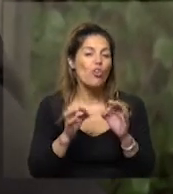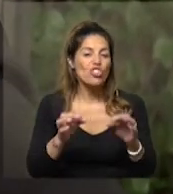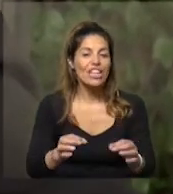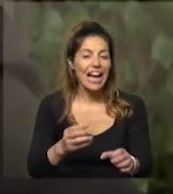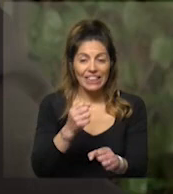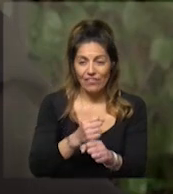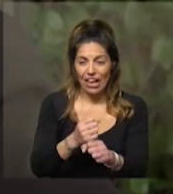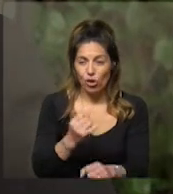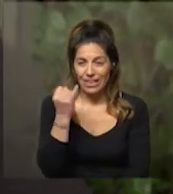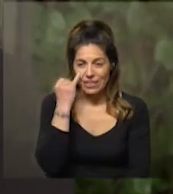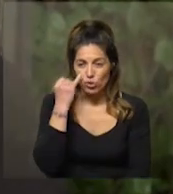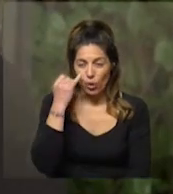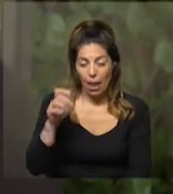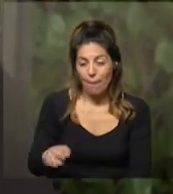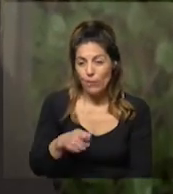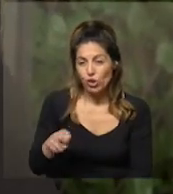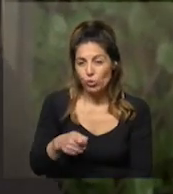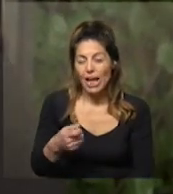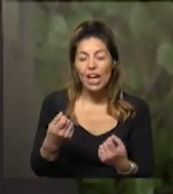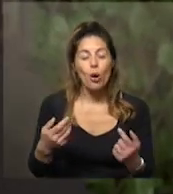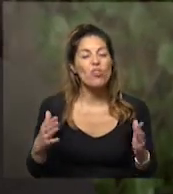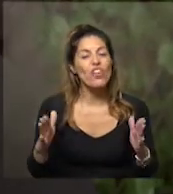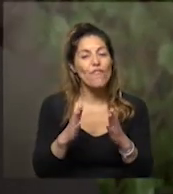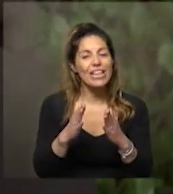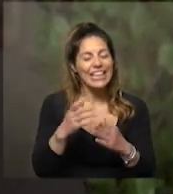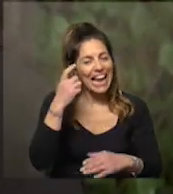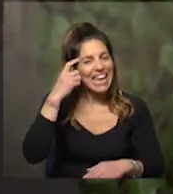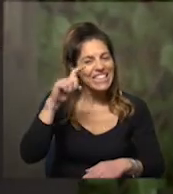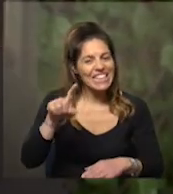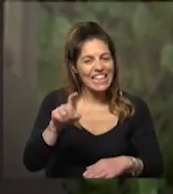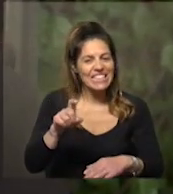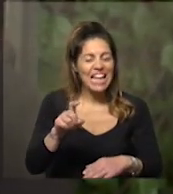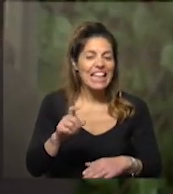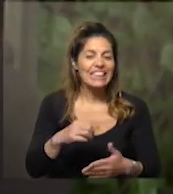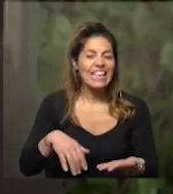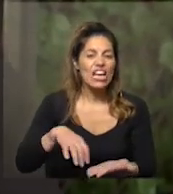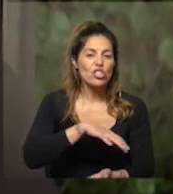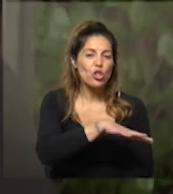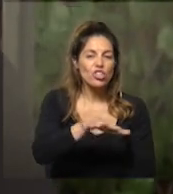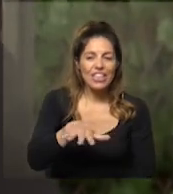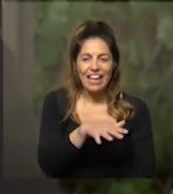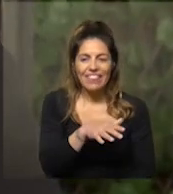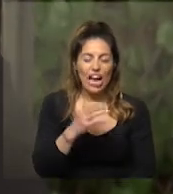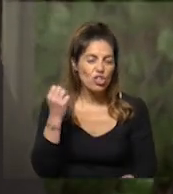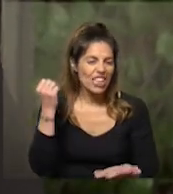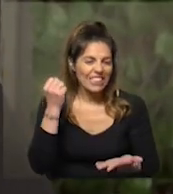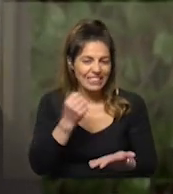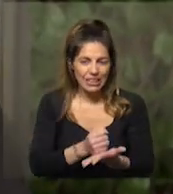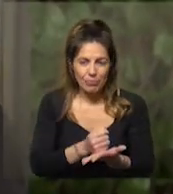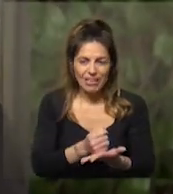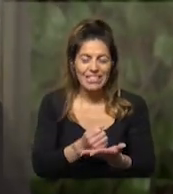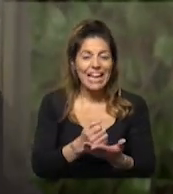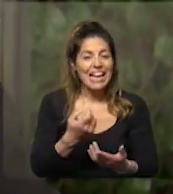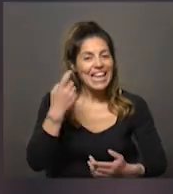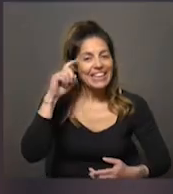trabajadora sexual y cómo ella se enfrenta a los prejuicios de la sociedad, a los estigmas. Y bueno, desde ese lugar la idea es